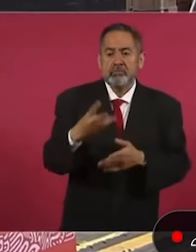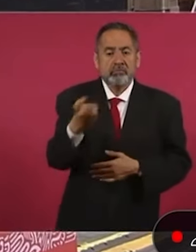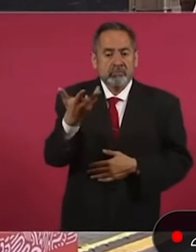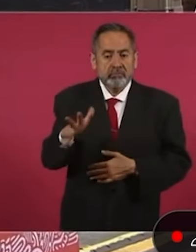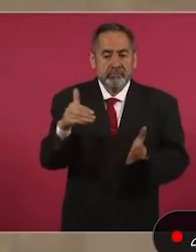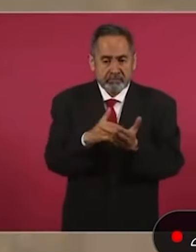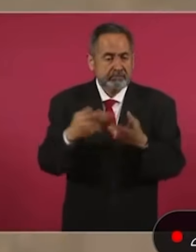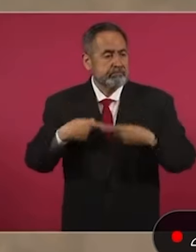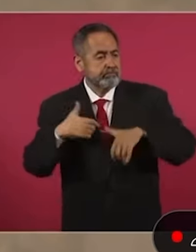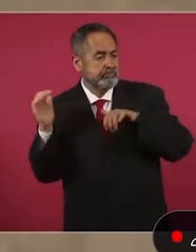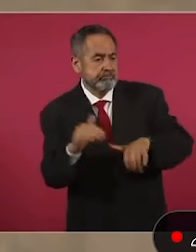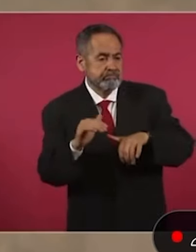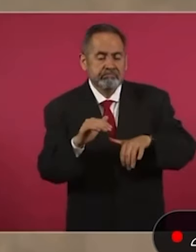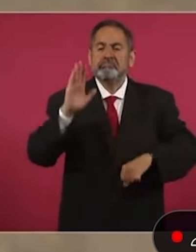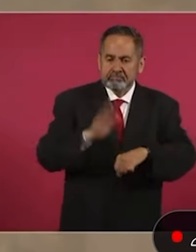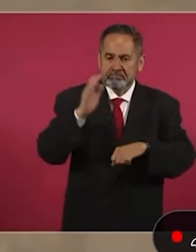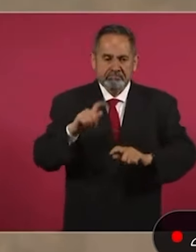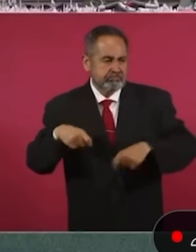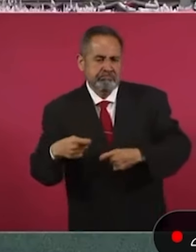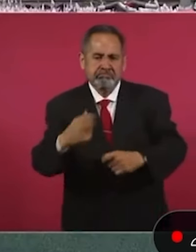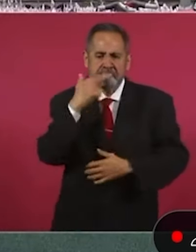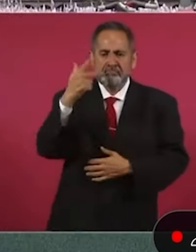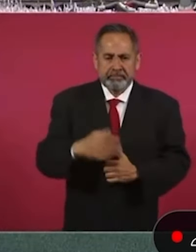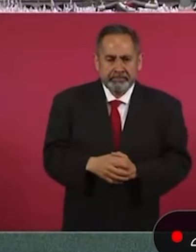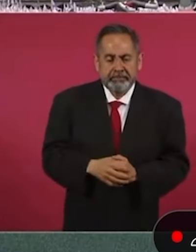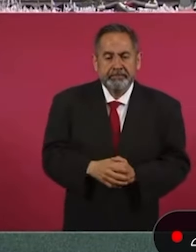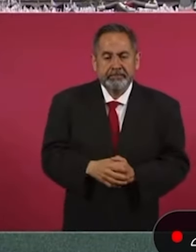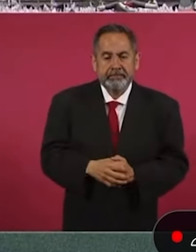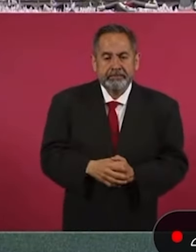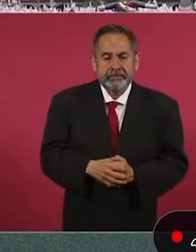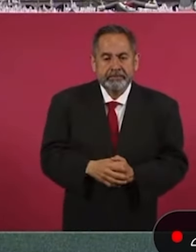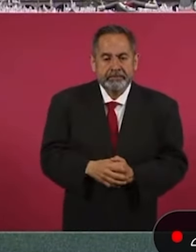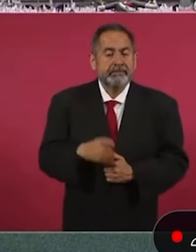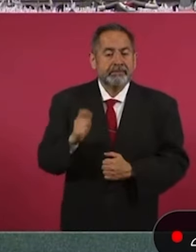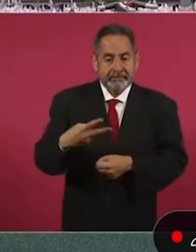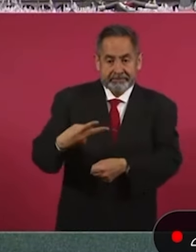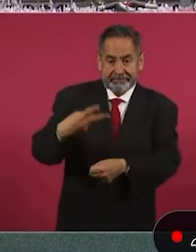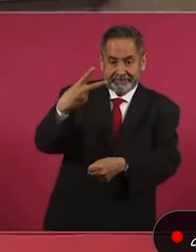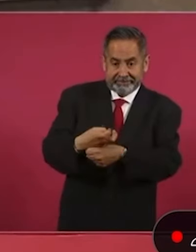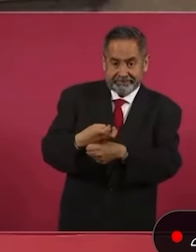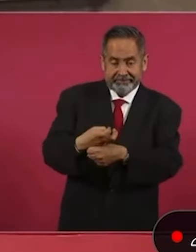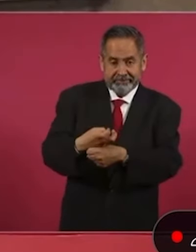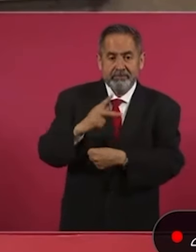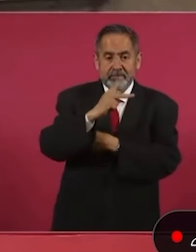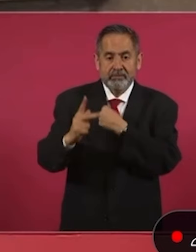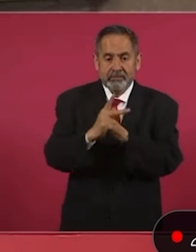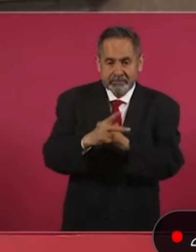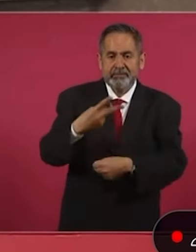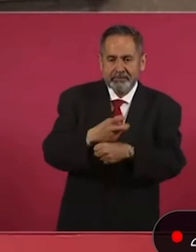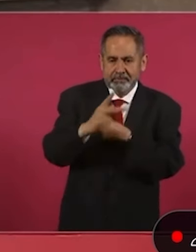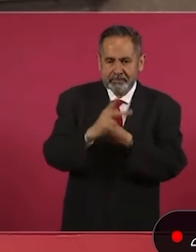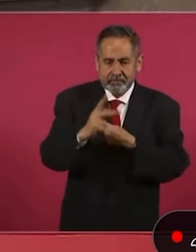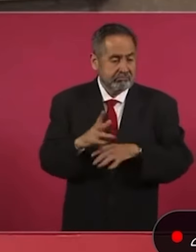2.310.000 empleos más formales. Somos el segundo país, y eso